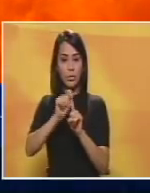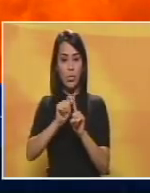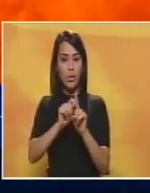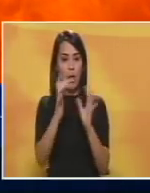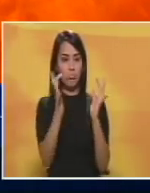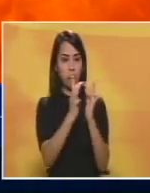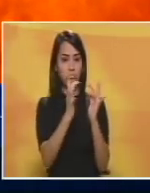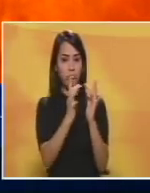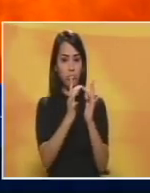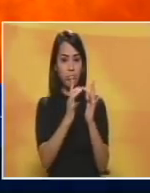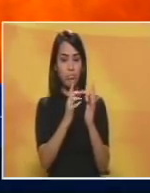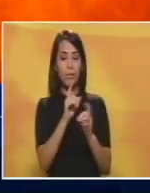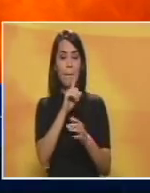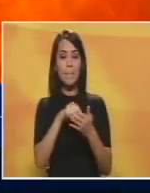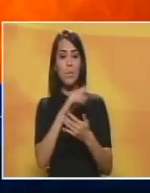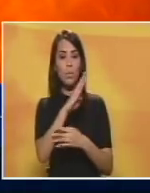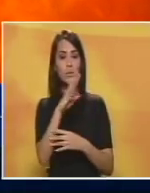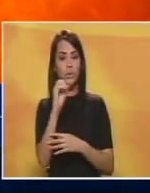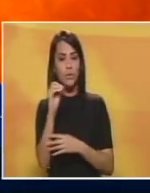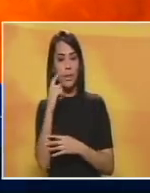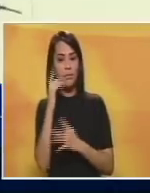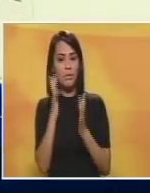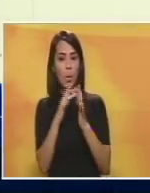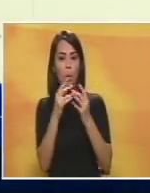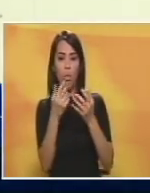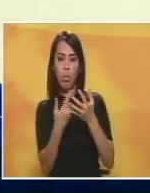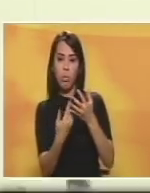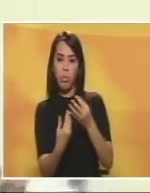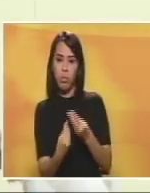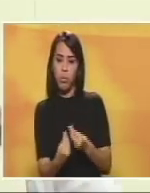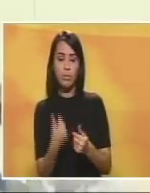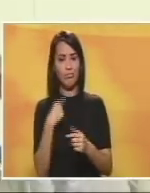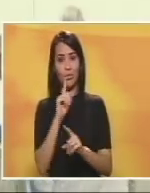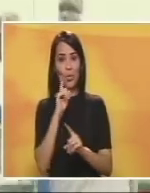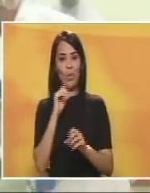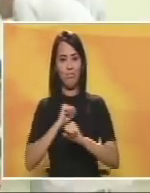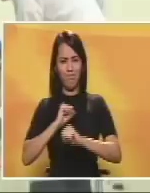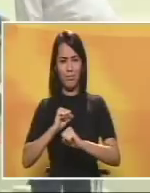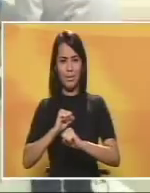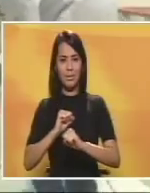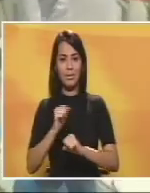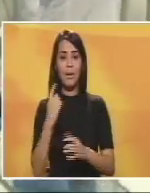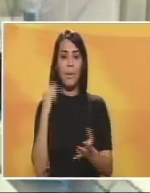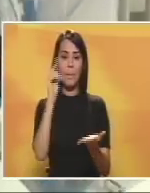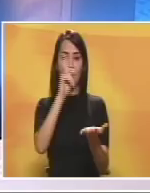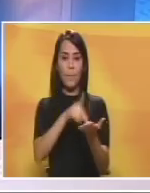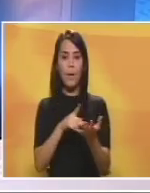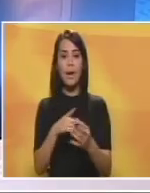los 1.400 grados centígrados, sin derretirse, llegue a su destino en noviembre.